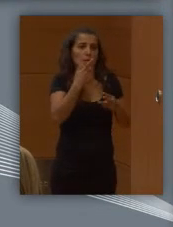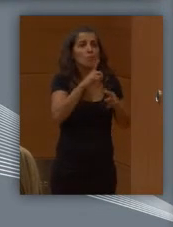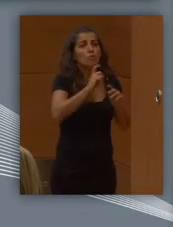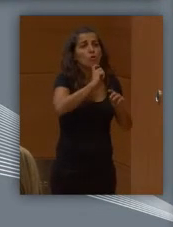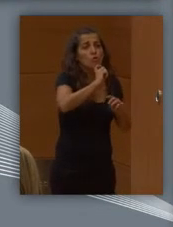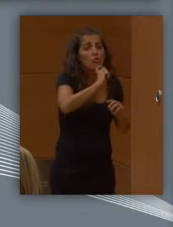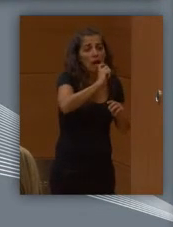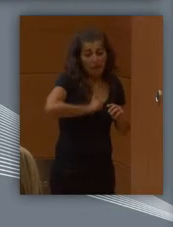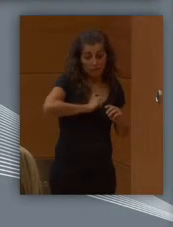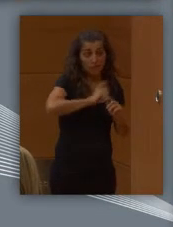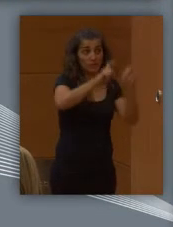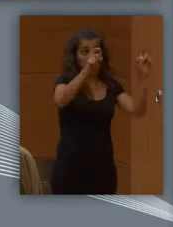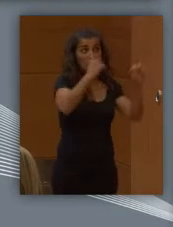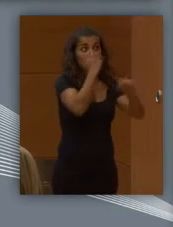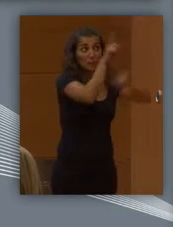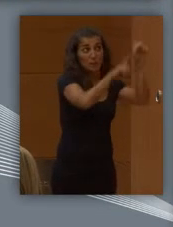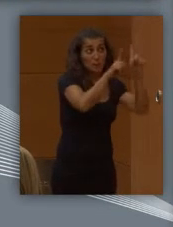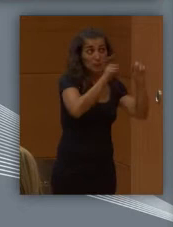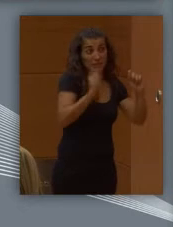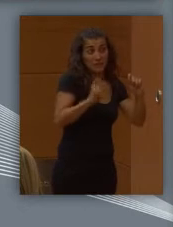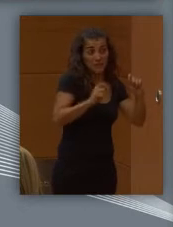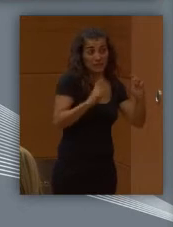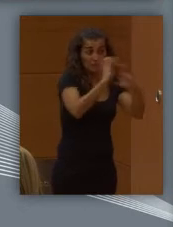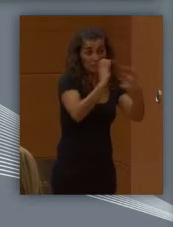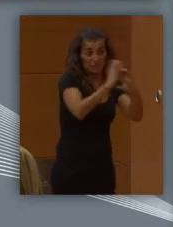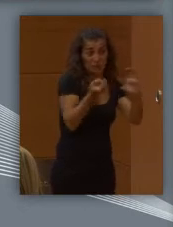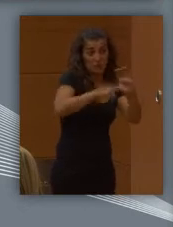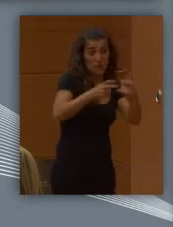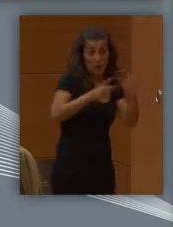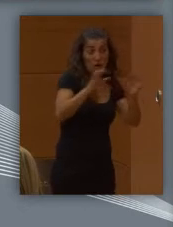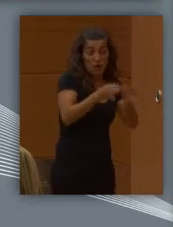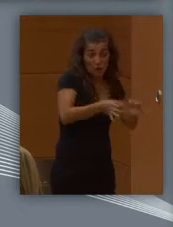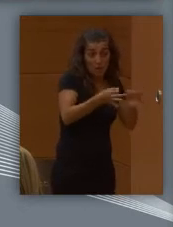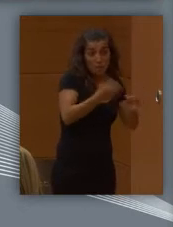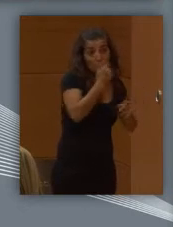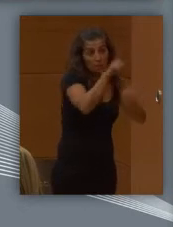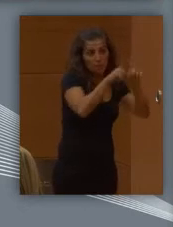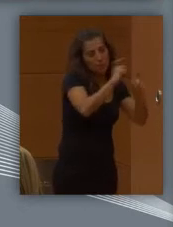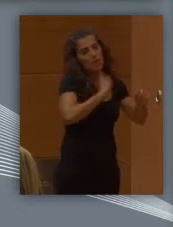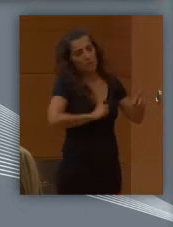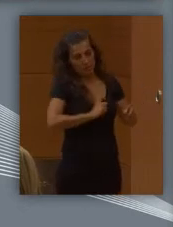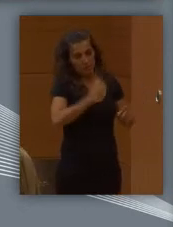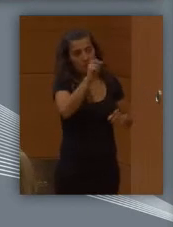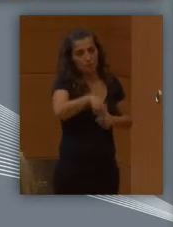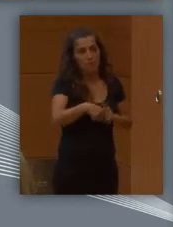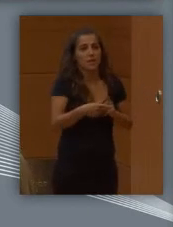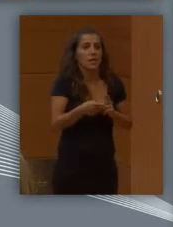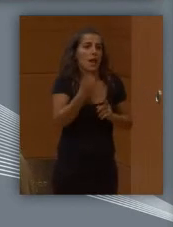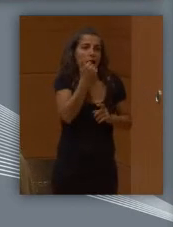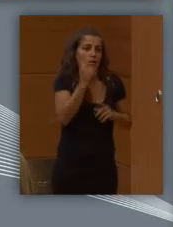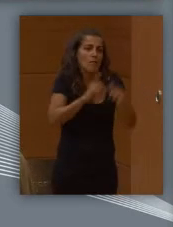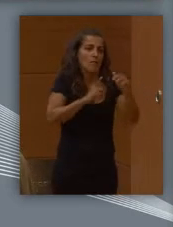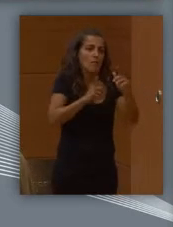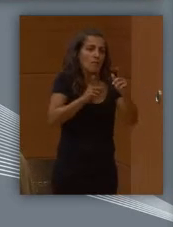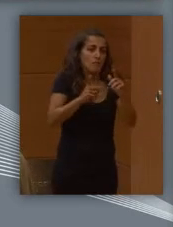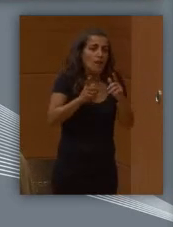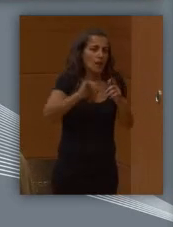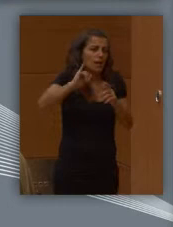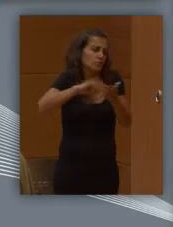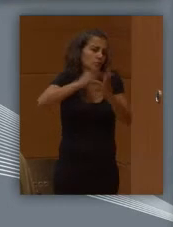líneas habituales. Y estamos llegando incluso a crear algoritmos un poco más avanzados y tenemos ya en la versión de